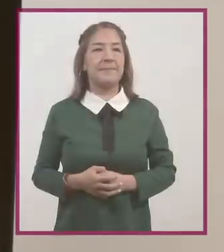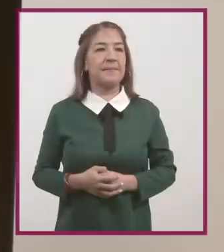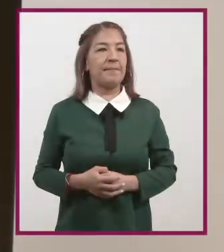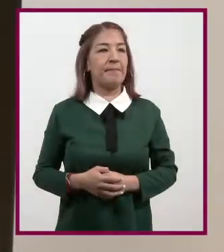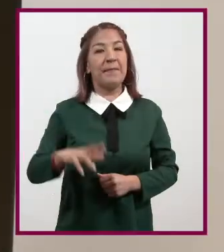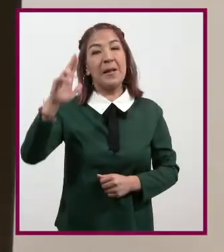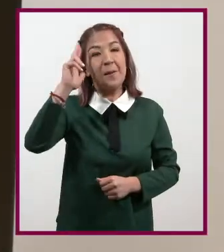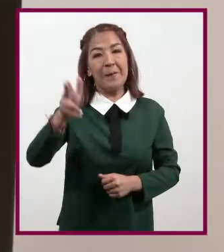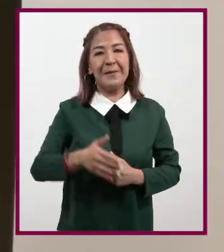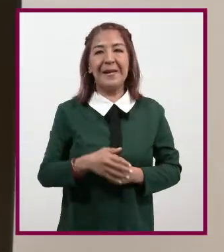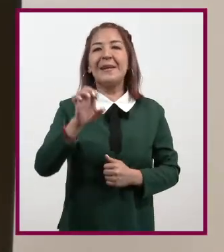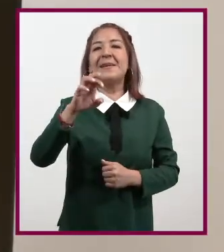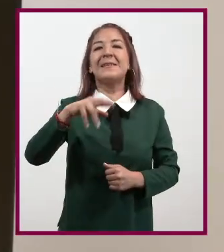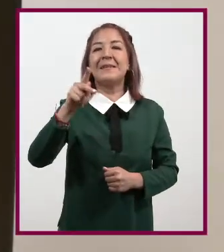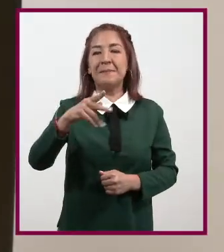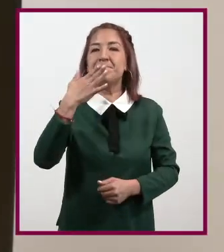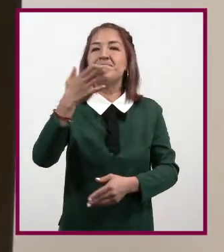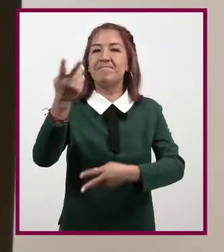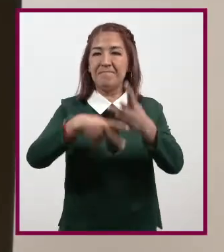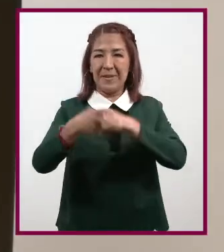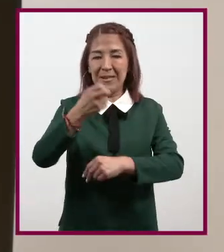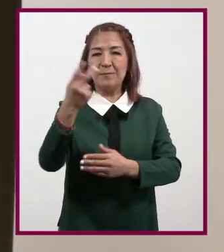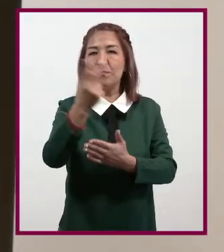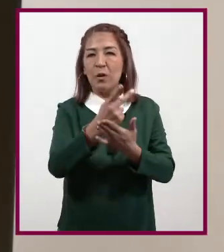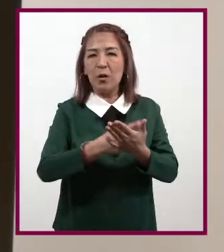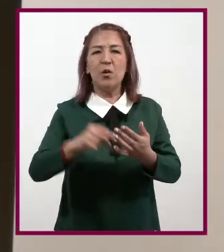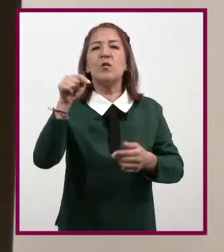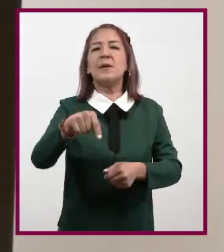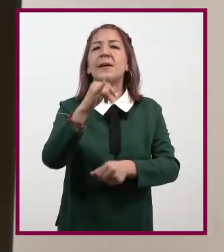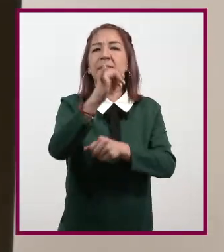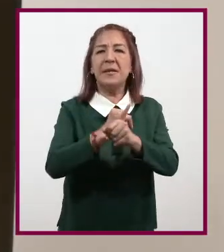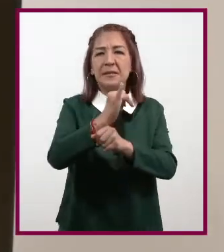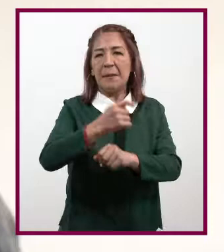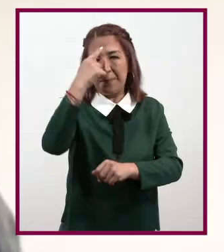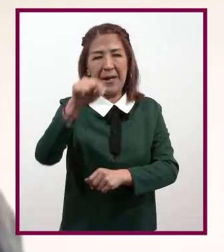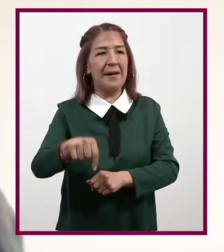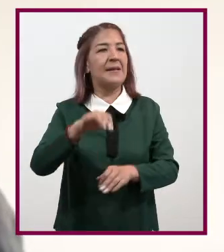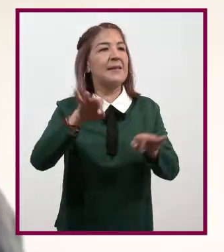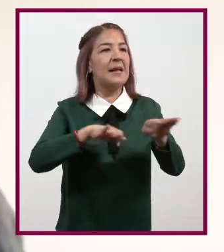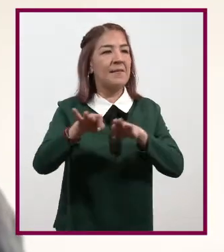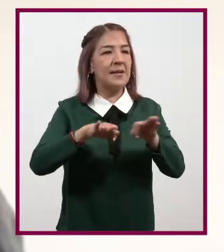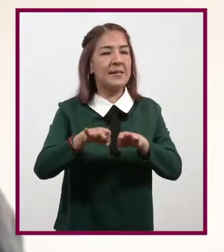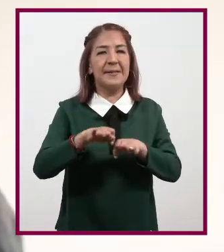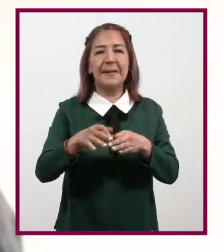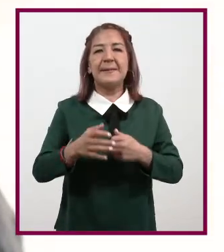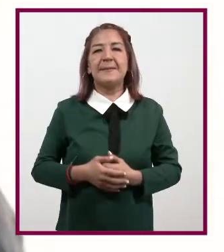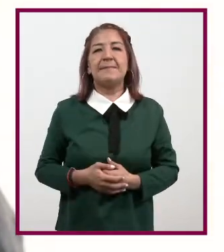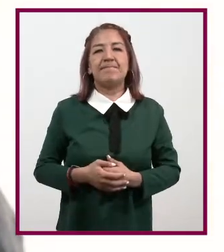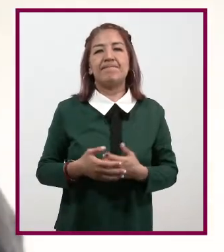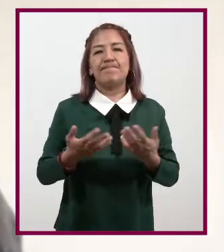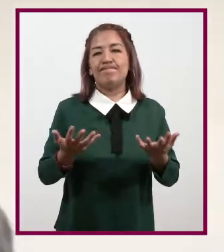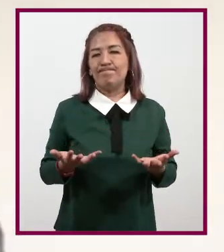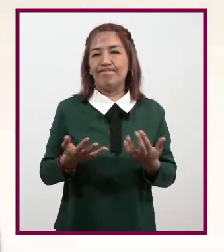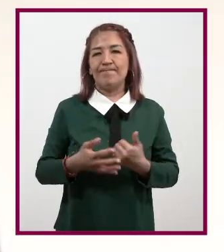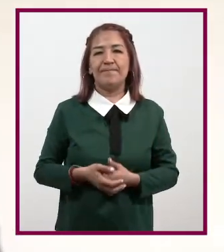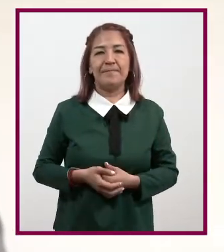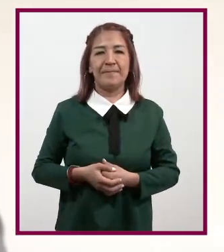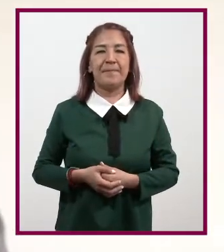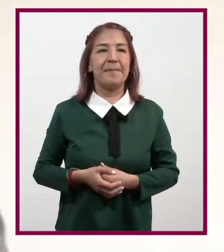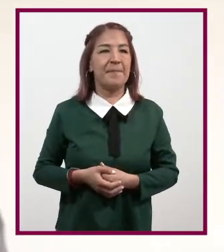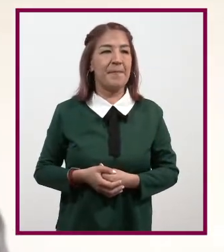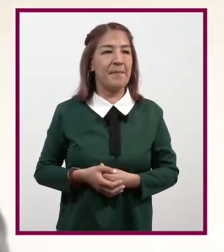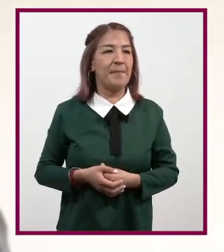Hola Éric, bienvenido al programa. ¿Cuáles son las líneas de investigación en tu trabajo? Trato de, es una